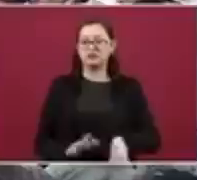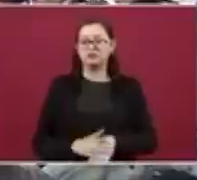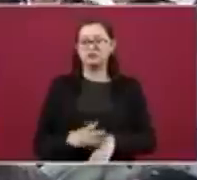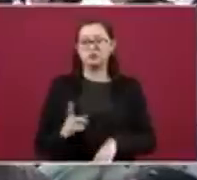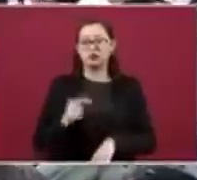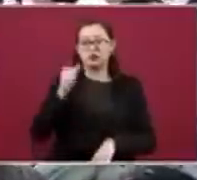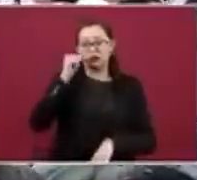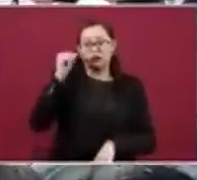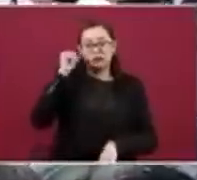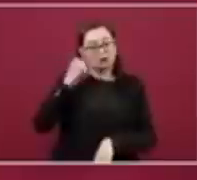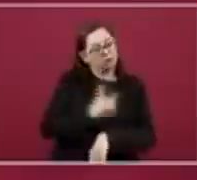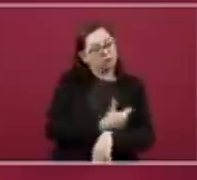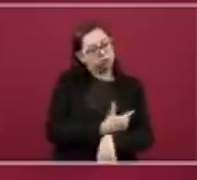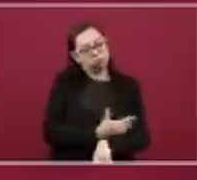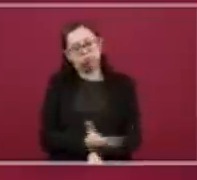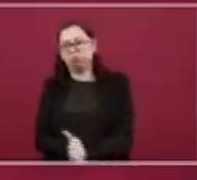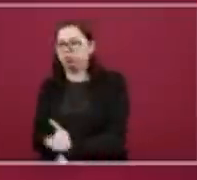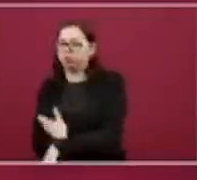pasamos.